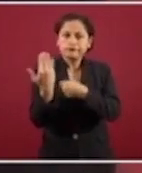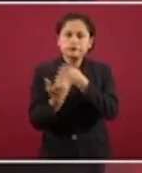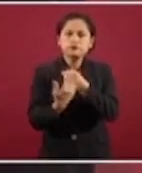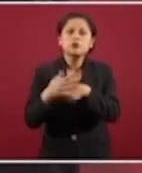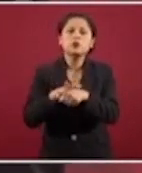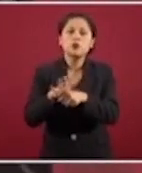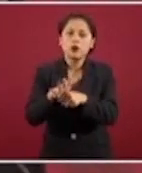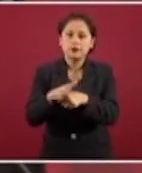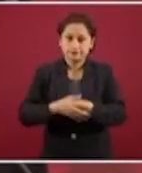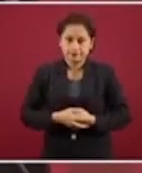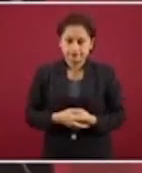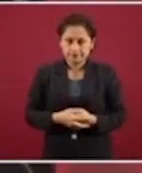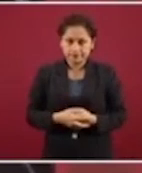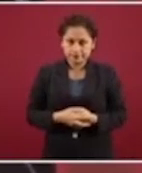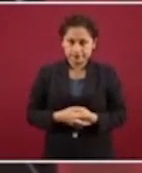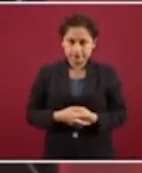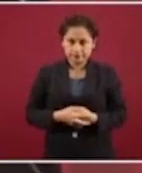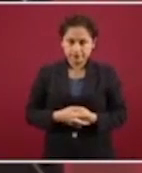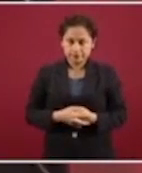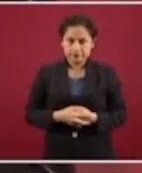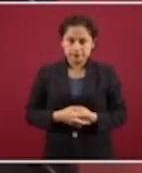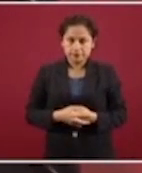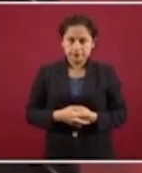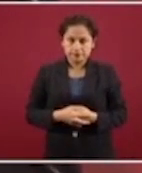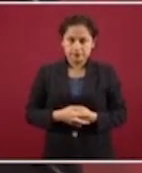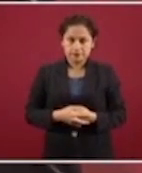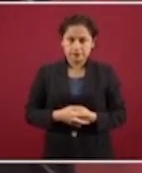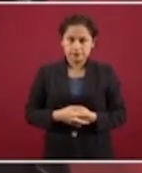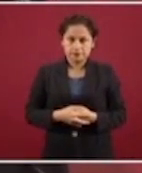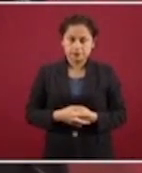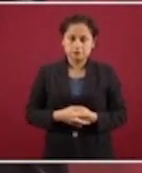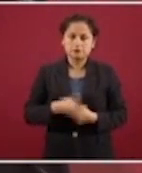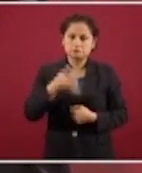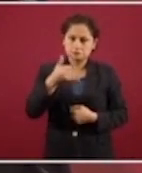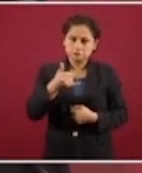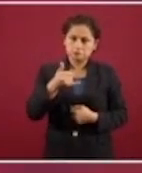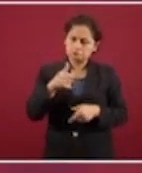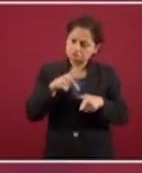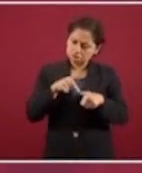Y vamos a continuar juntos